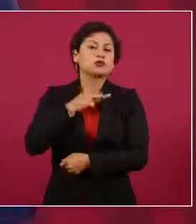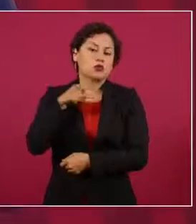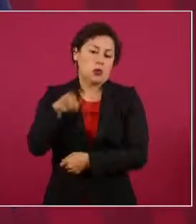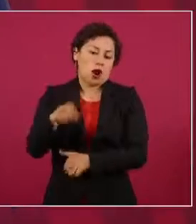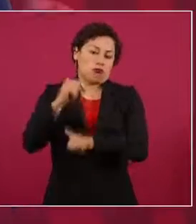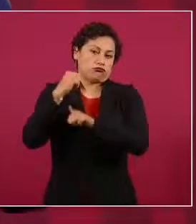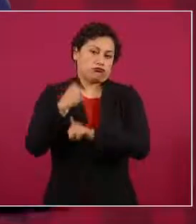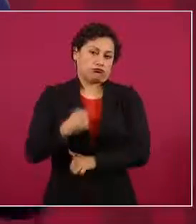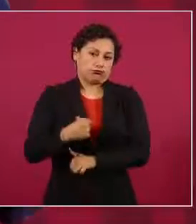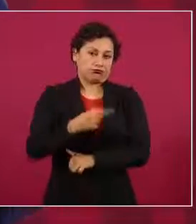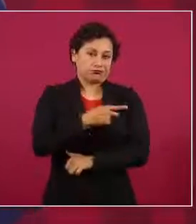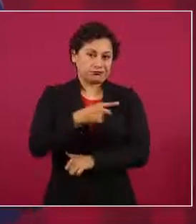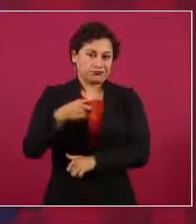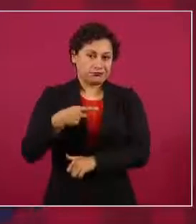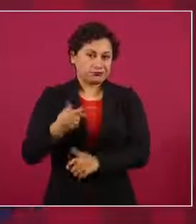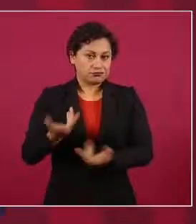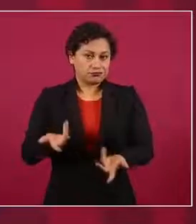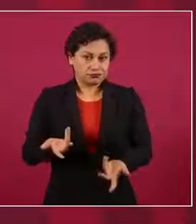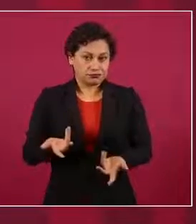Entonces,